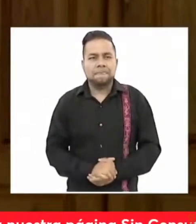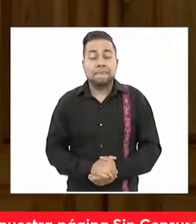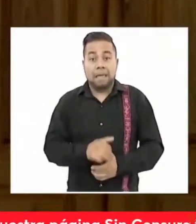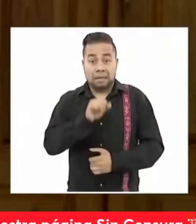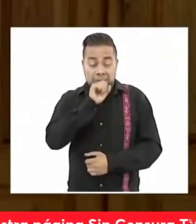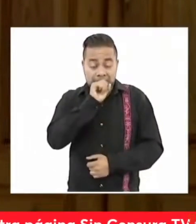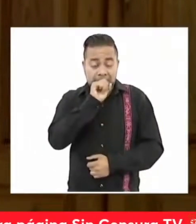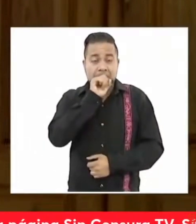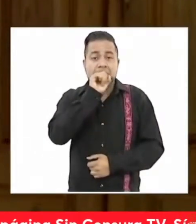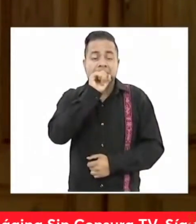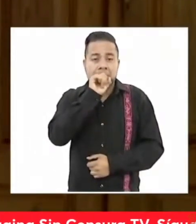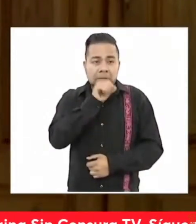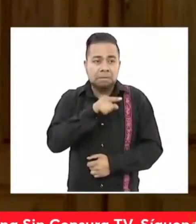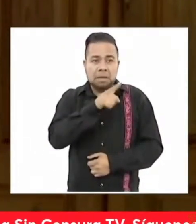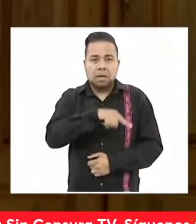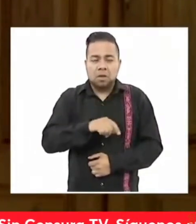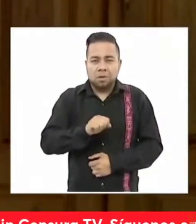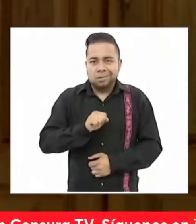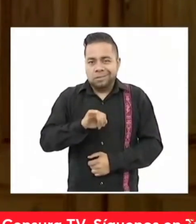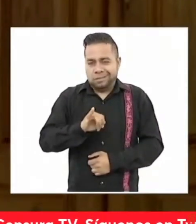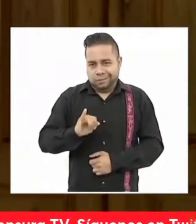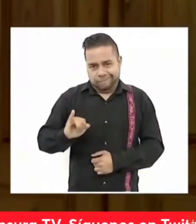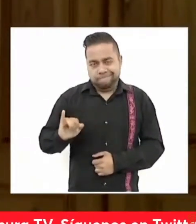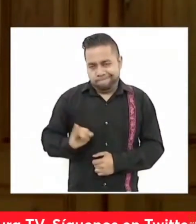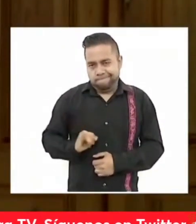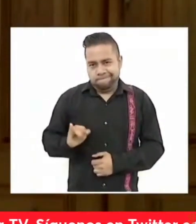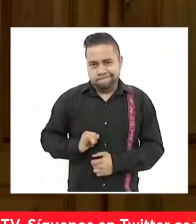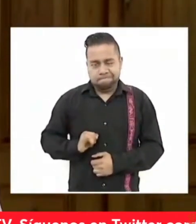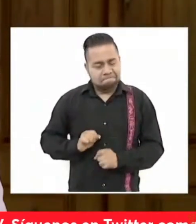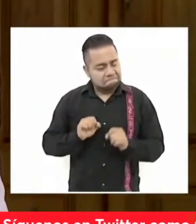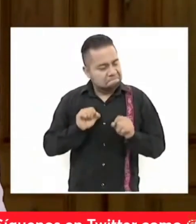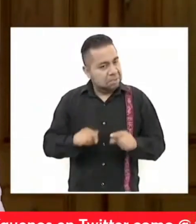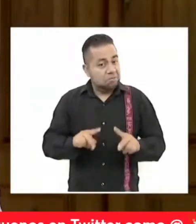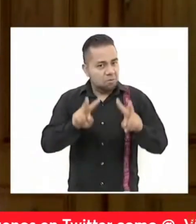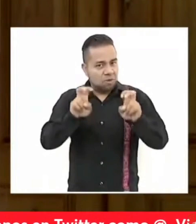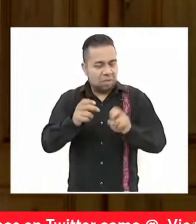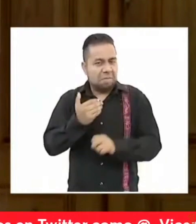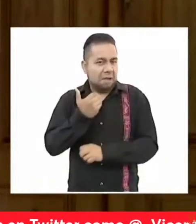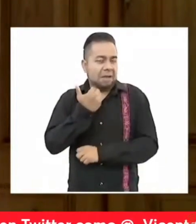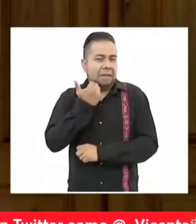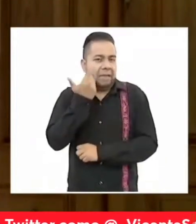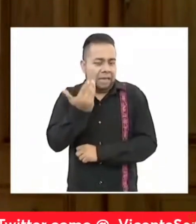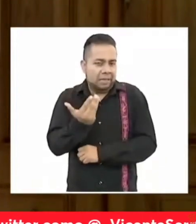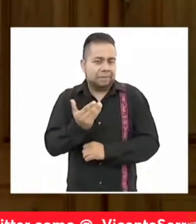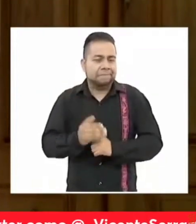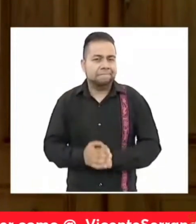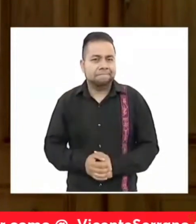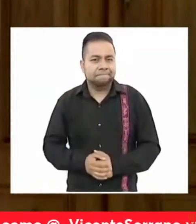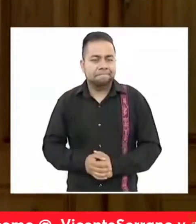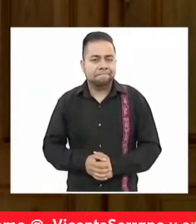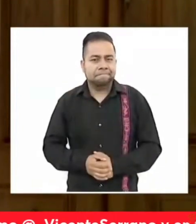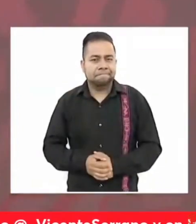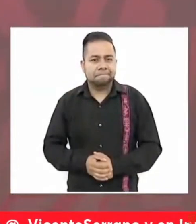también se interesaron en lo mismo, hasta que